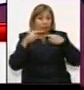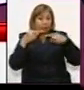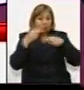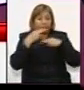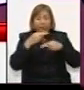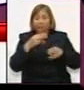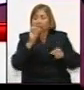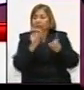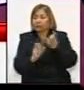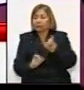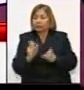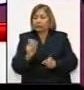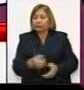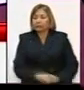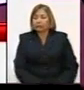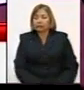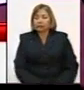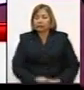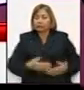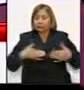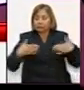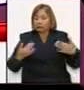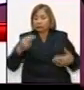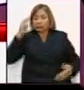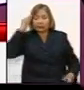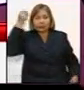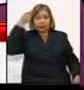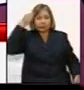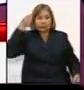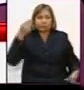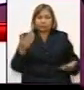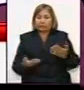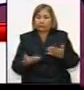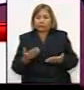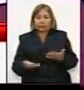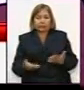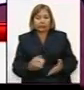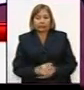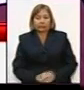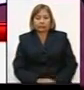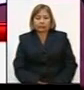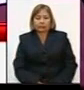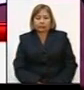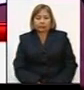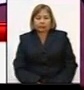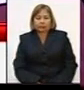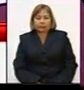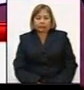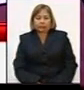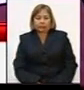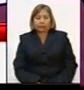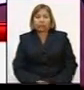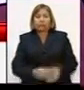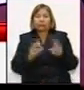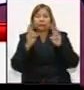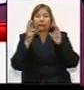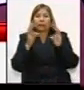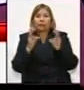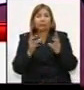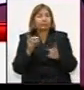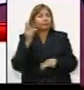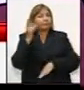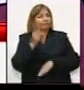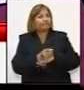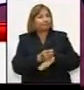una ciudadanía que puede interpretar las cosas también al calor de las coyunturas. El tema de la inmunidad